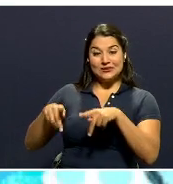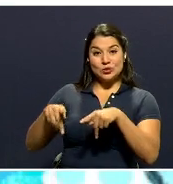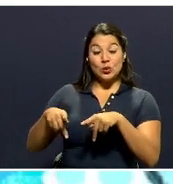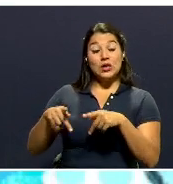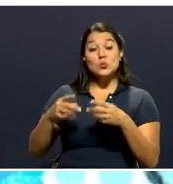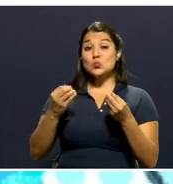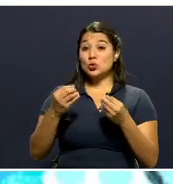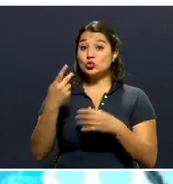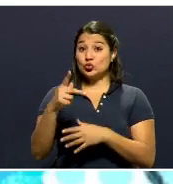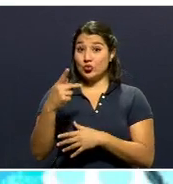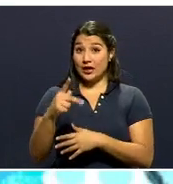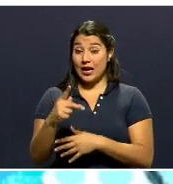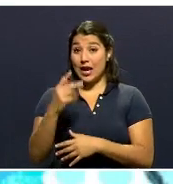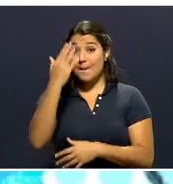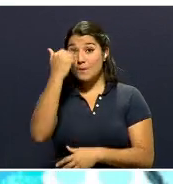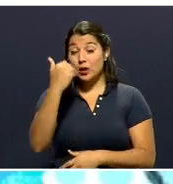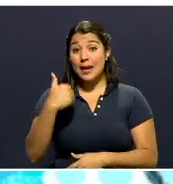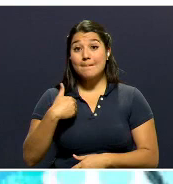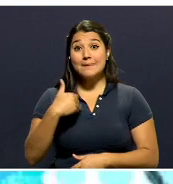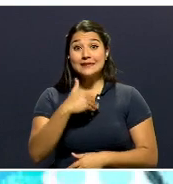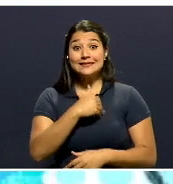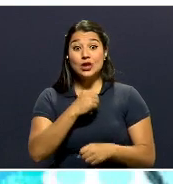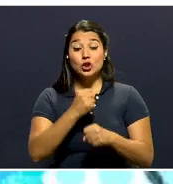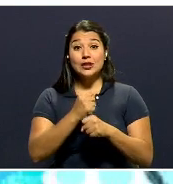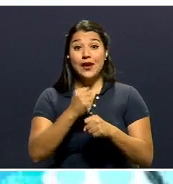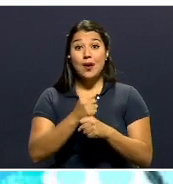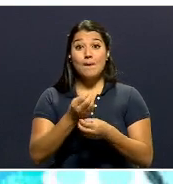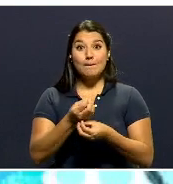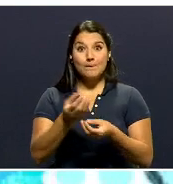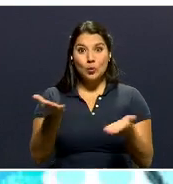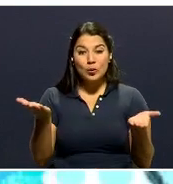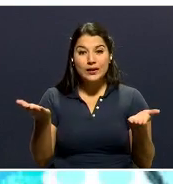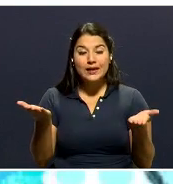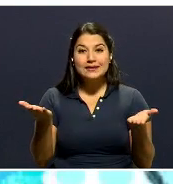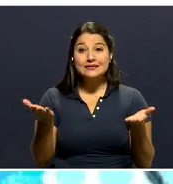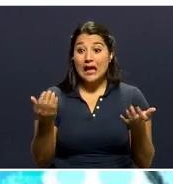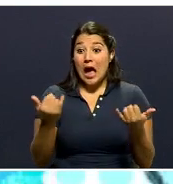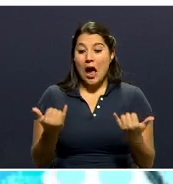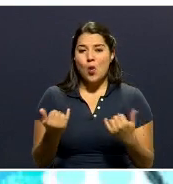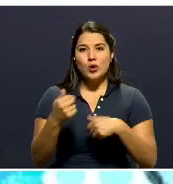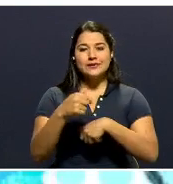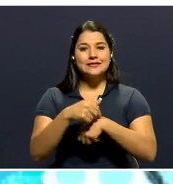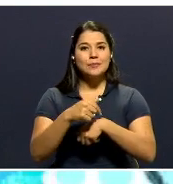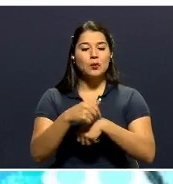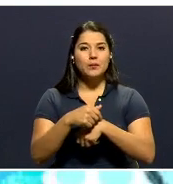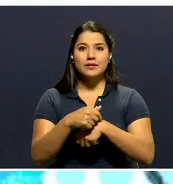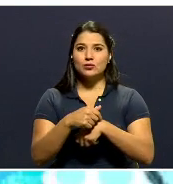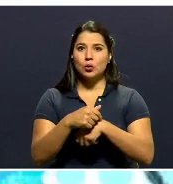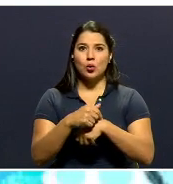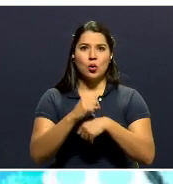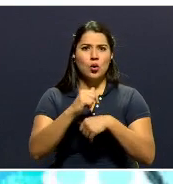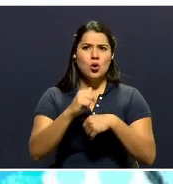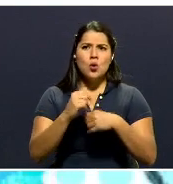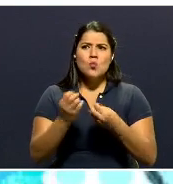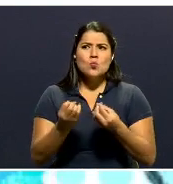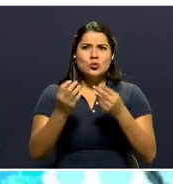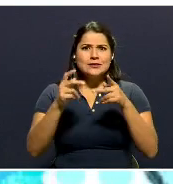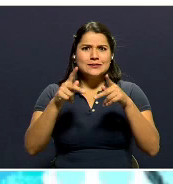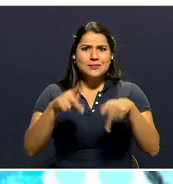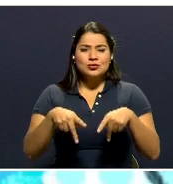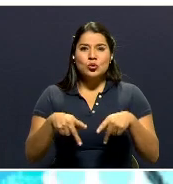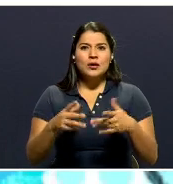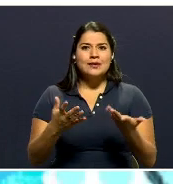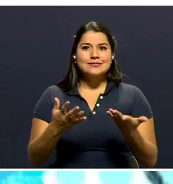el Ministerio de Obras Públicas, en un momento en donde todos estamos viendo, después de mucho